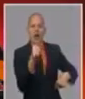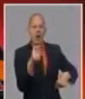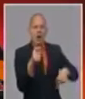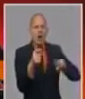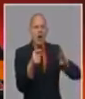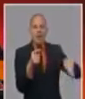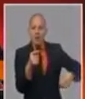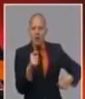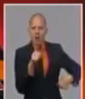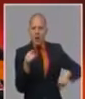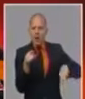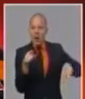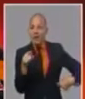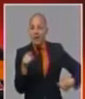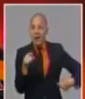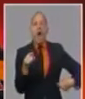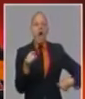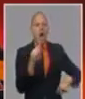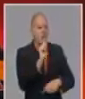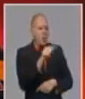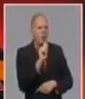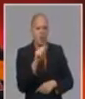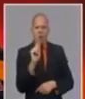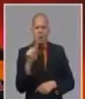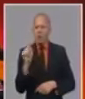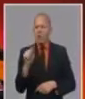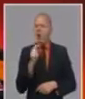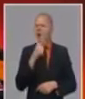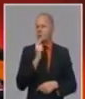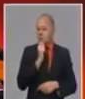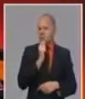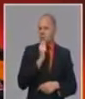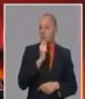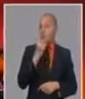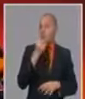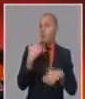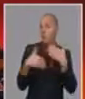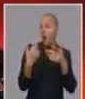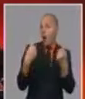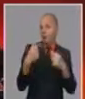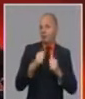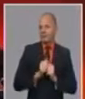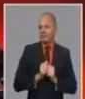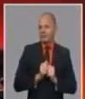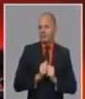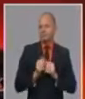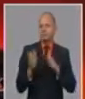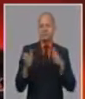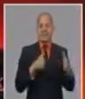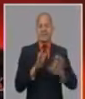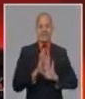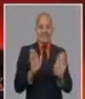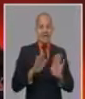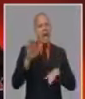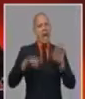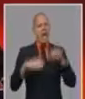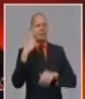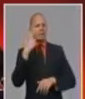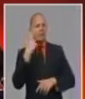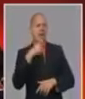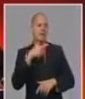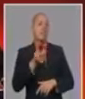gravedad, porque hemos visto que como grupo de pacientes estudiados han existido diferencias entre el paciente más grave y menos grave, lo